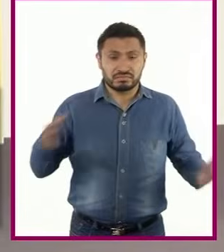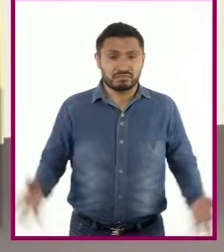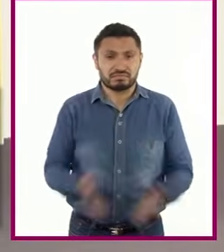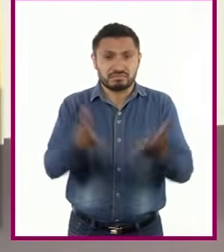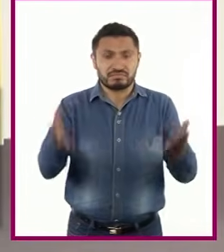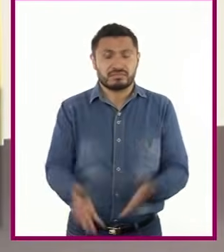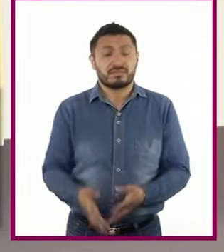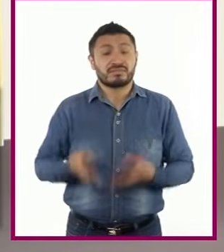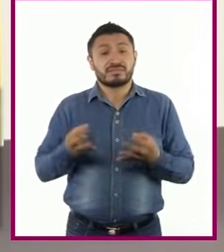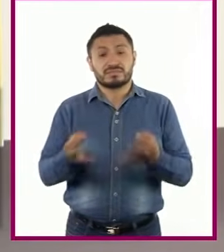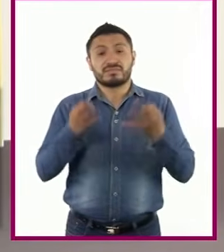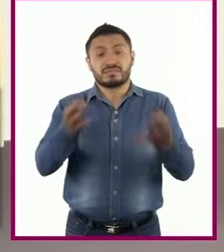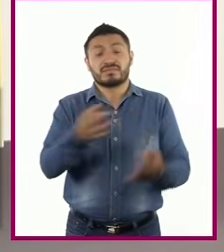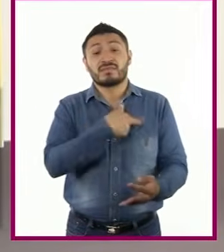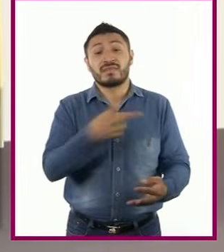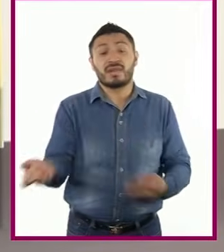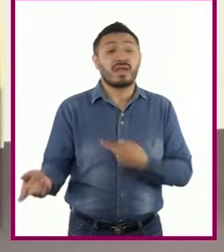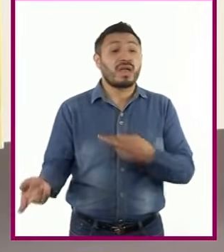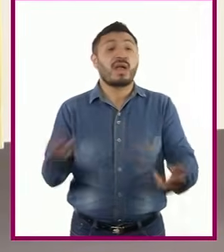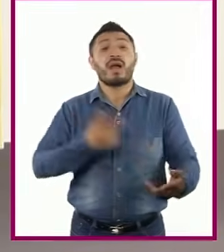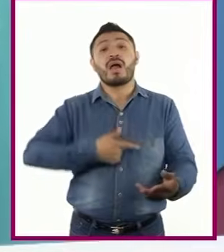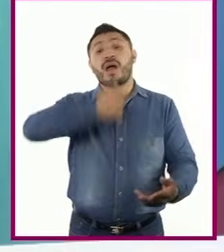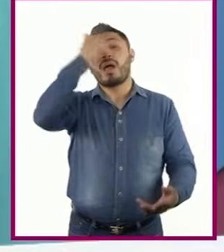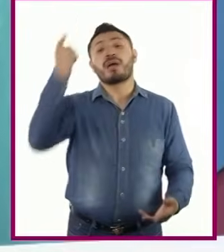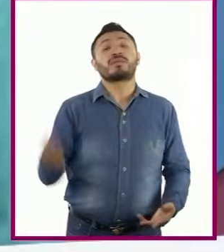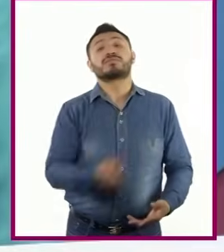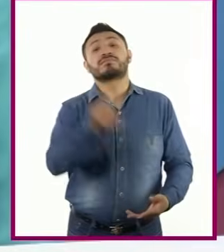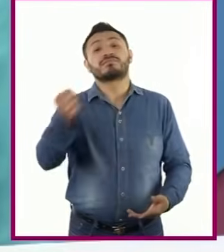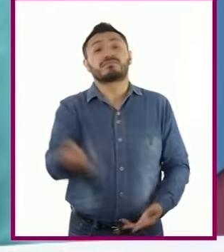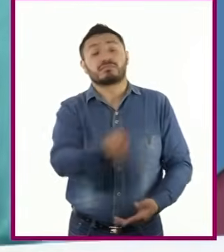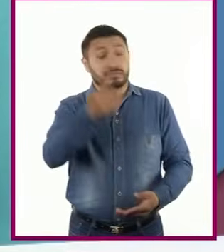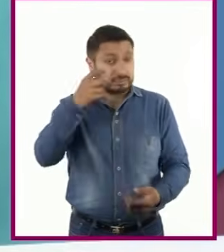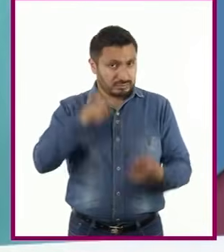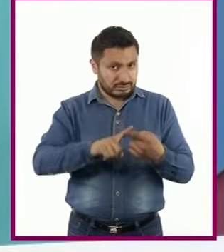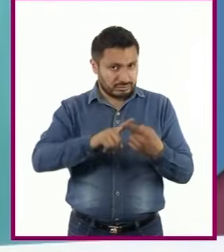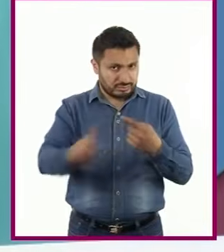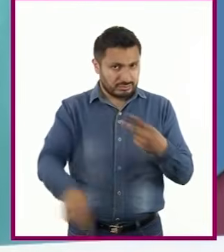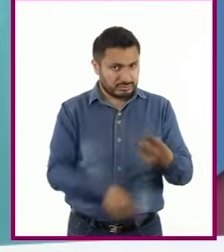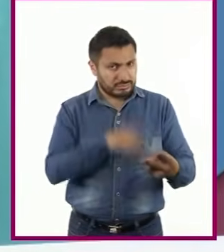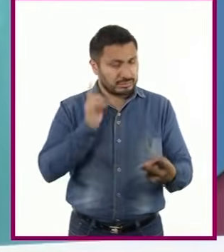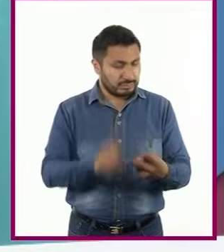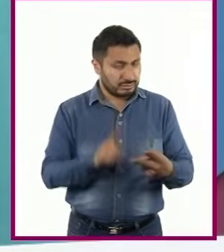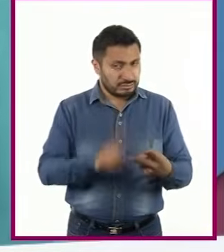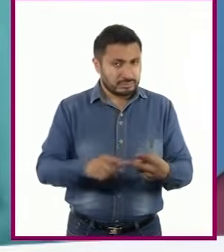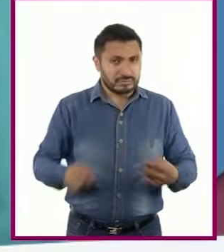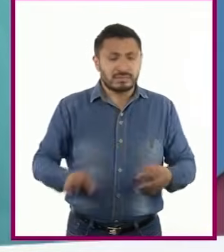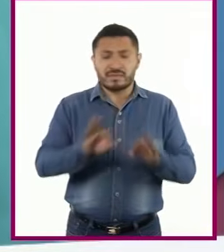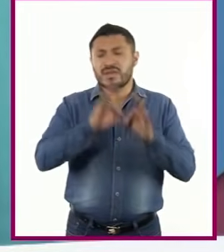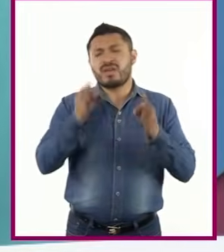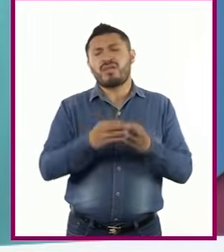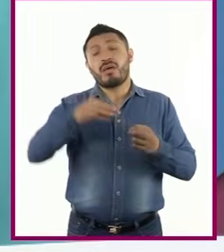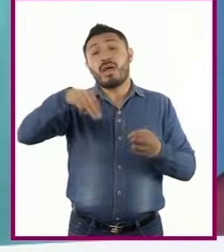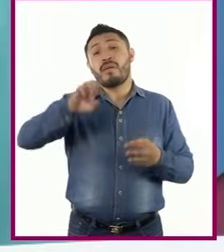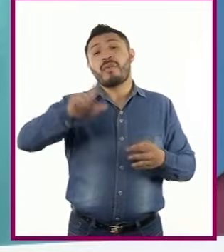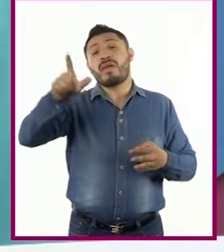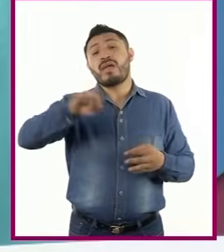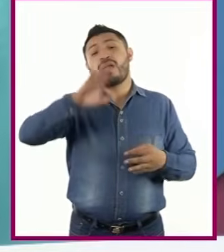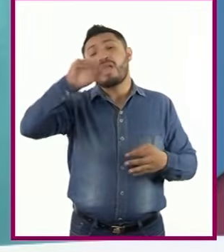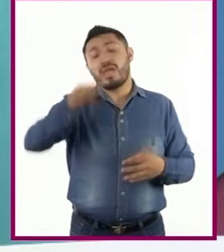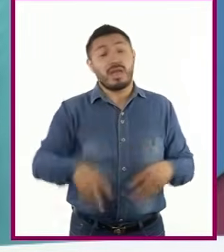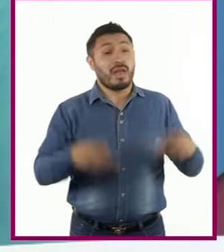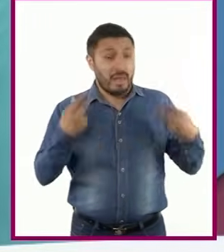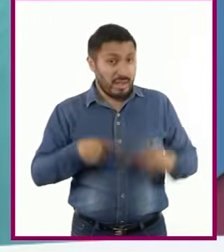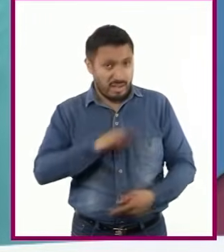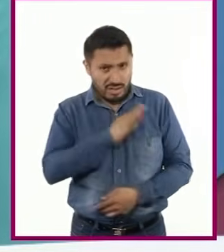de obtener riquezas y gloria eterna. En segundo lugar, La forma en que los mexicas y